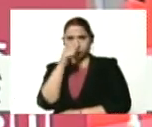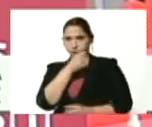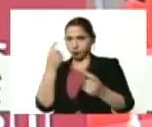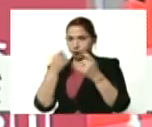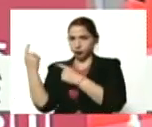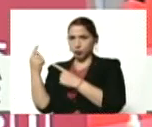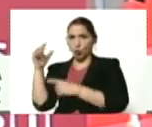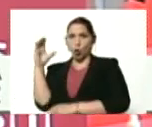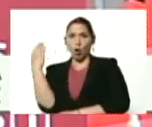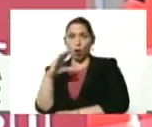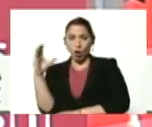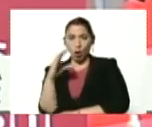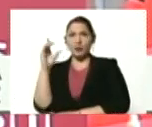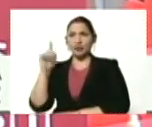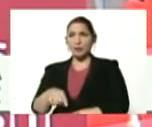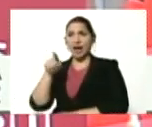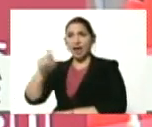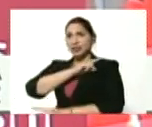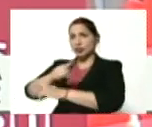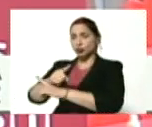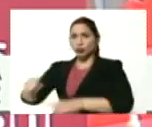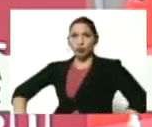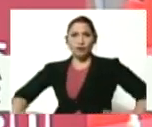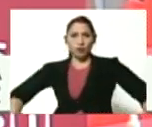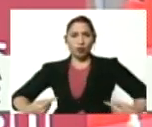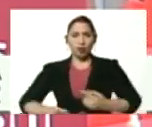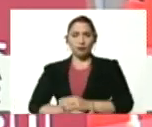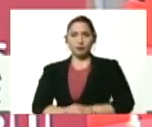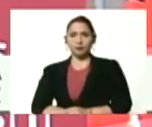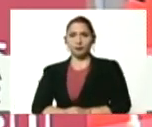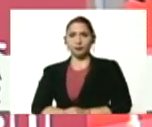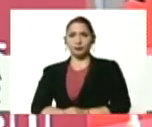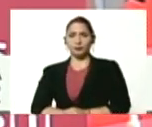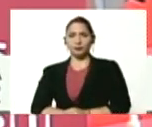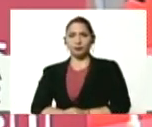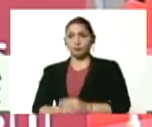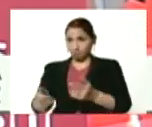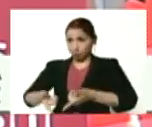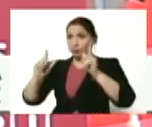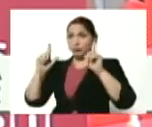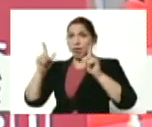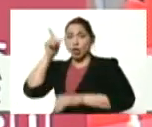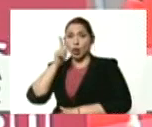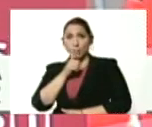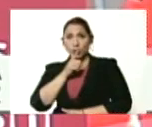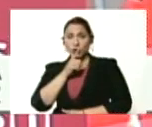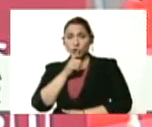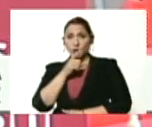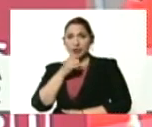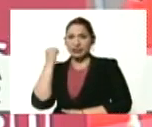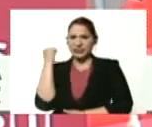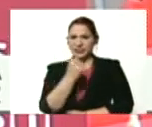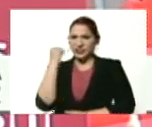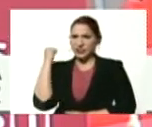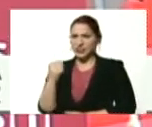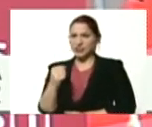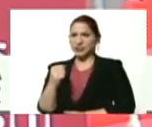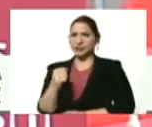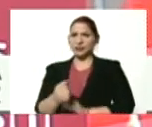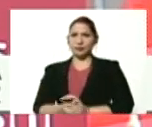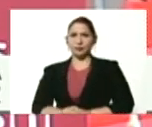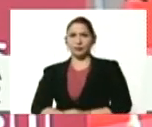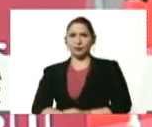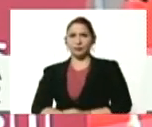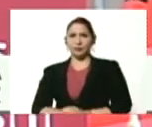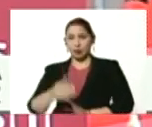Doble Rueda. Ahí denuncia que Doble Rueda, autorizado por Leopoldo López, asesina al primer